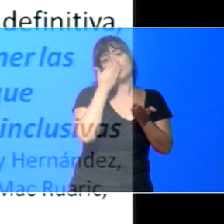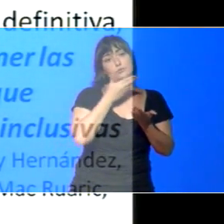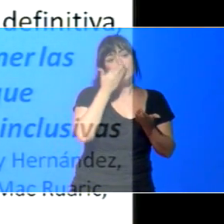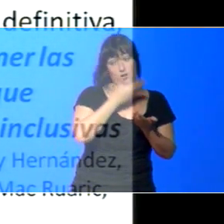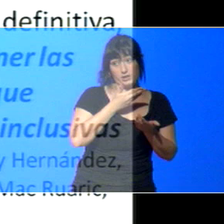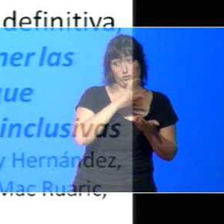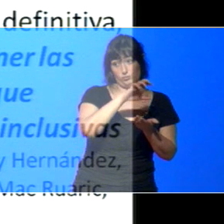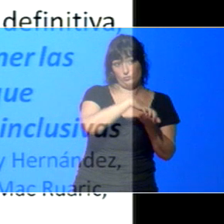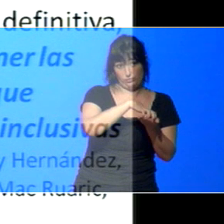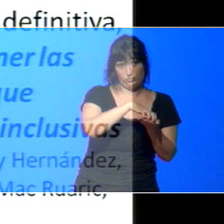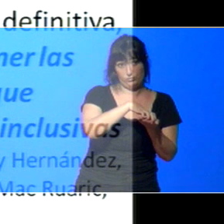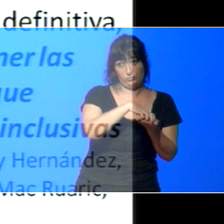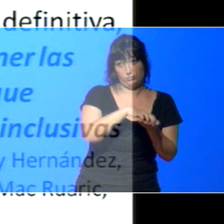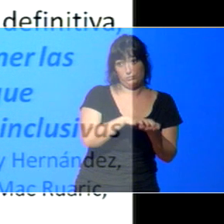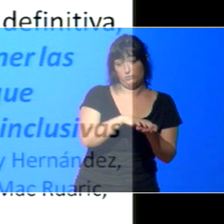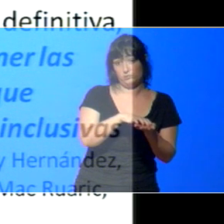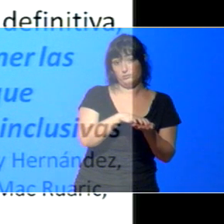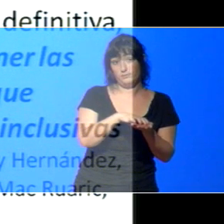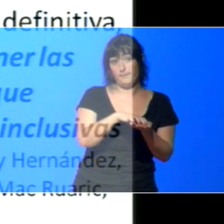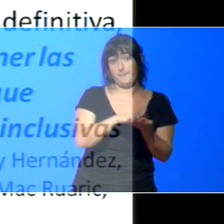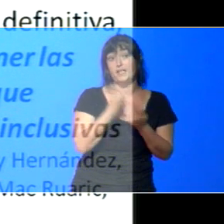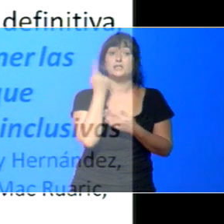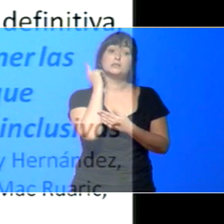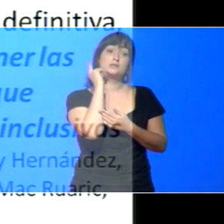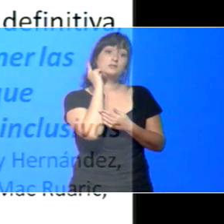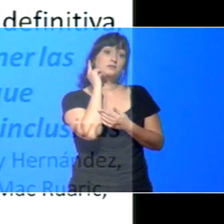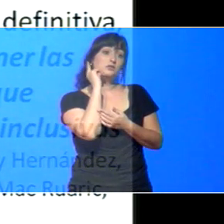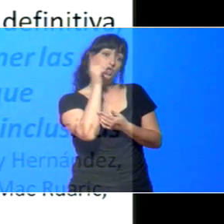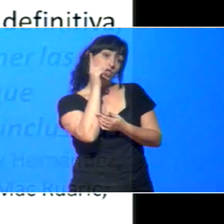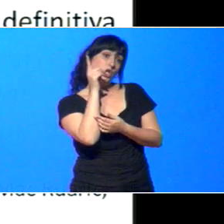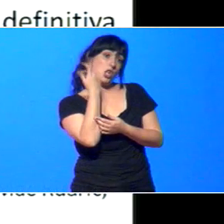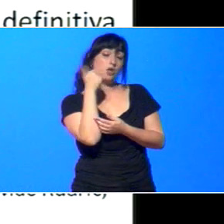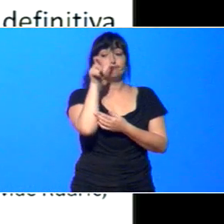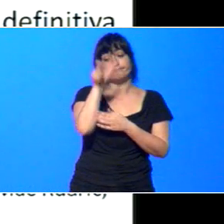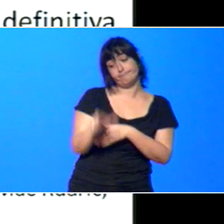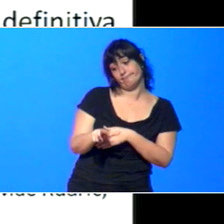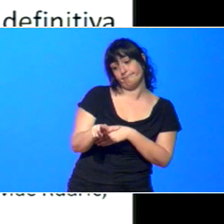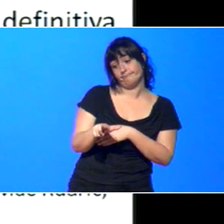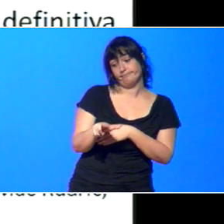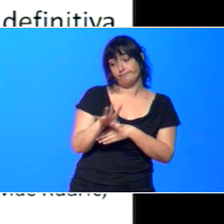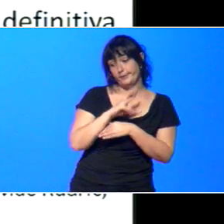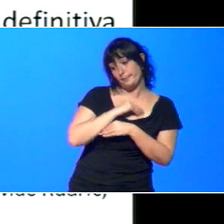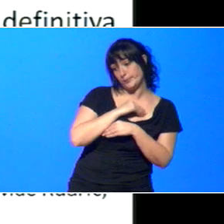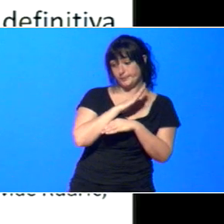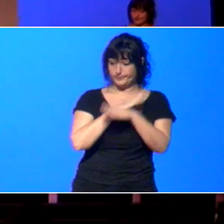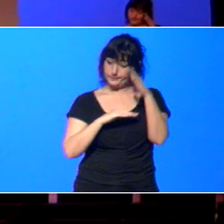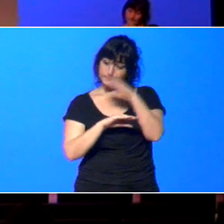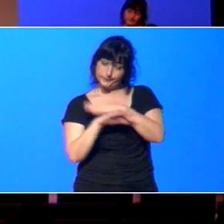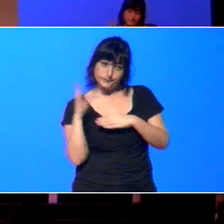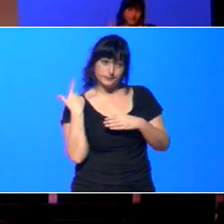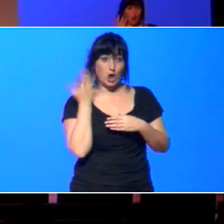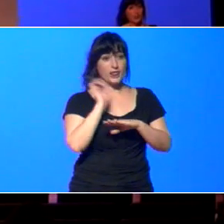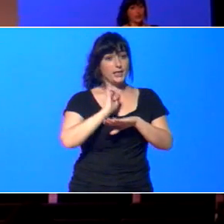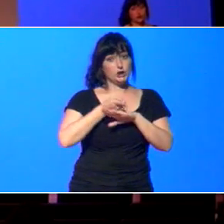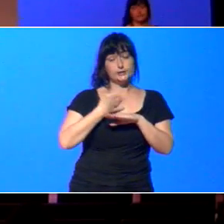simplemente la presencia de un caudillo, de una caudilla que sabe y tiene la visión de lo que hay que